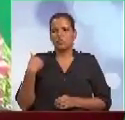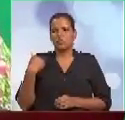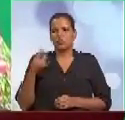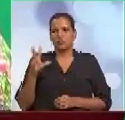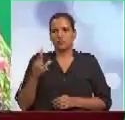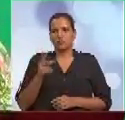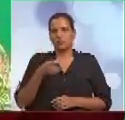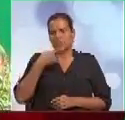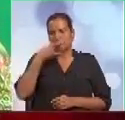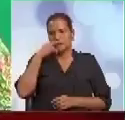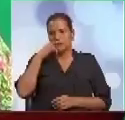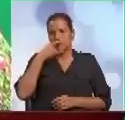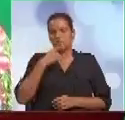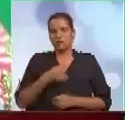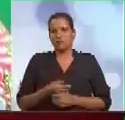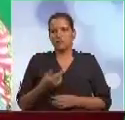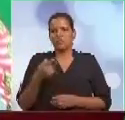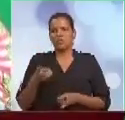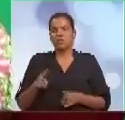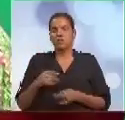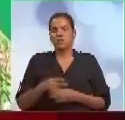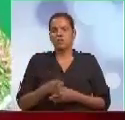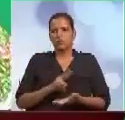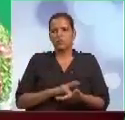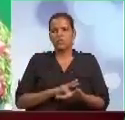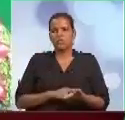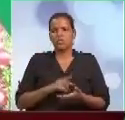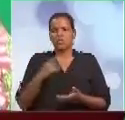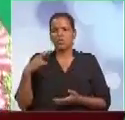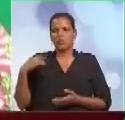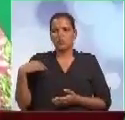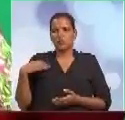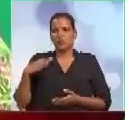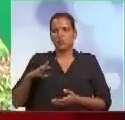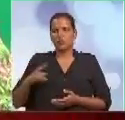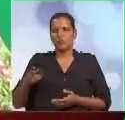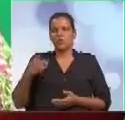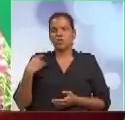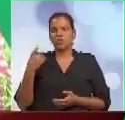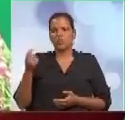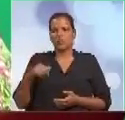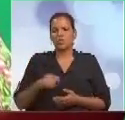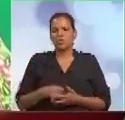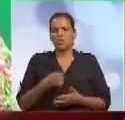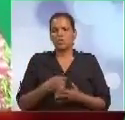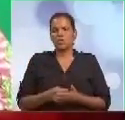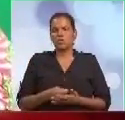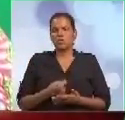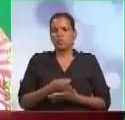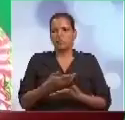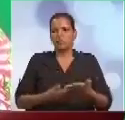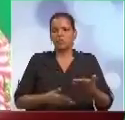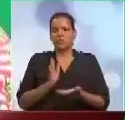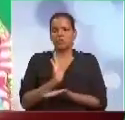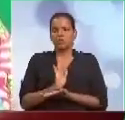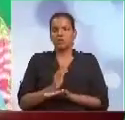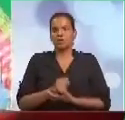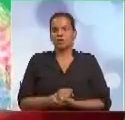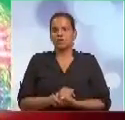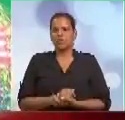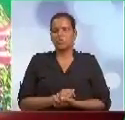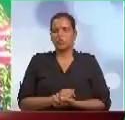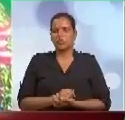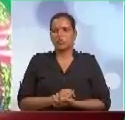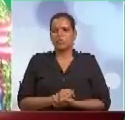niños, incluso una nuera también vino porque ya está allá con barriguita y también la mandé para que se venga a afiliarse ella